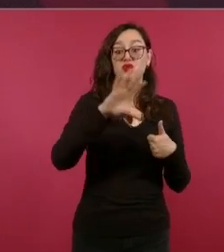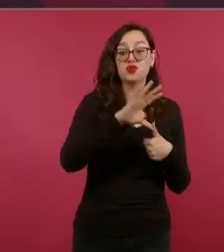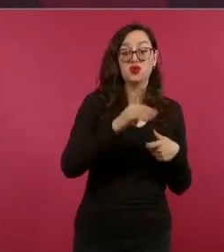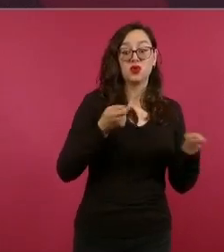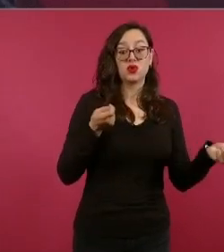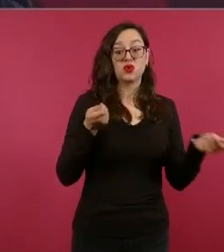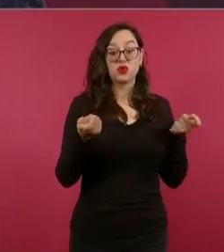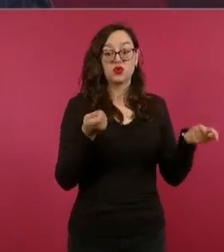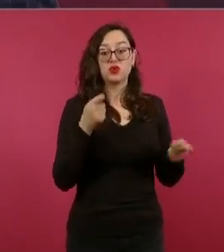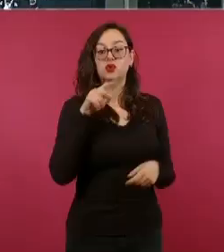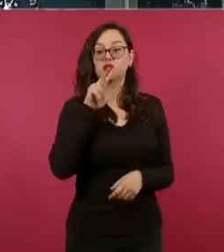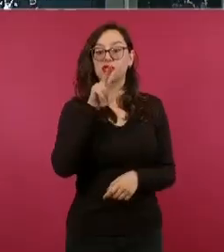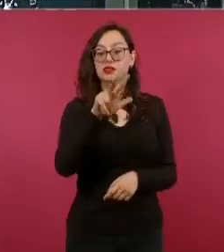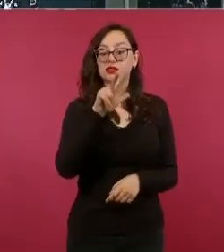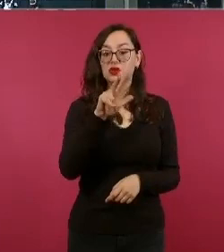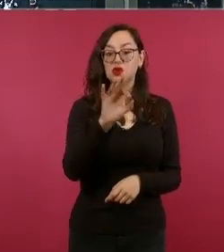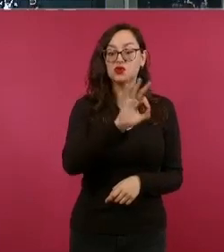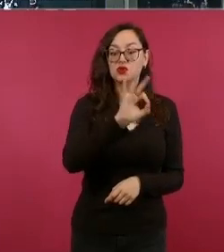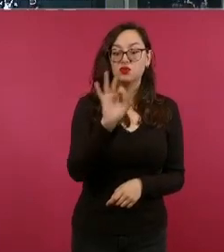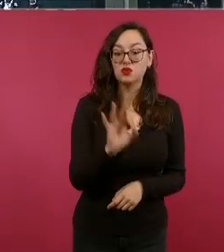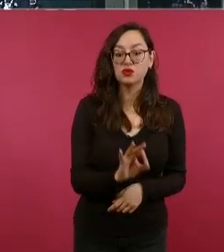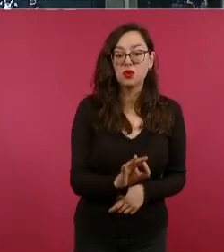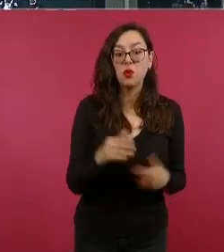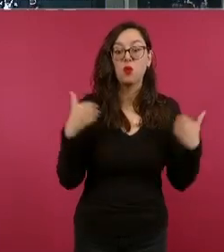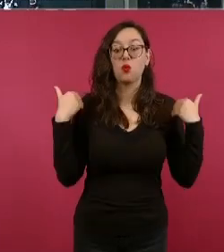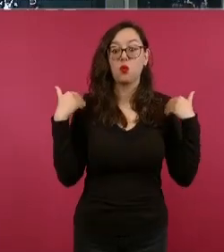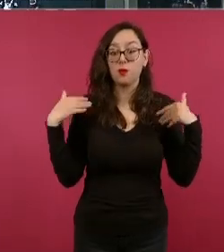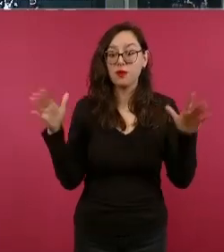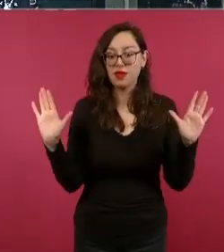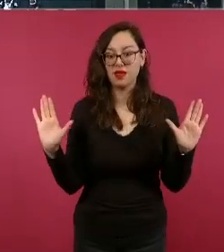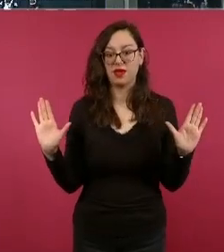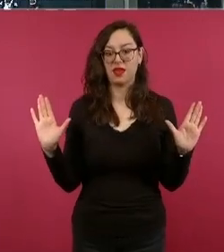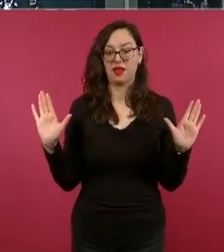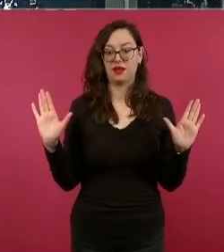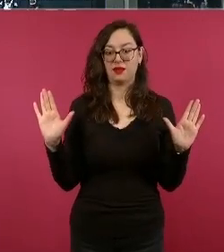18%. Aquí hemos visto, a ver si